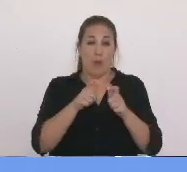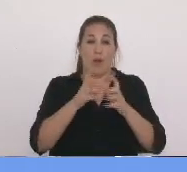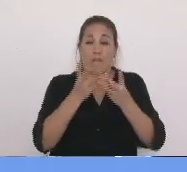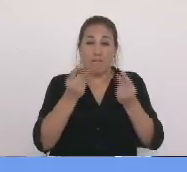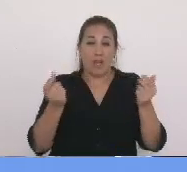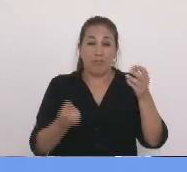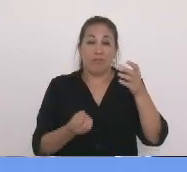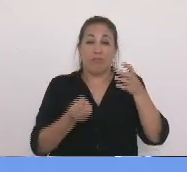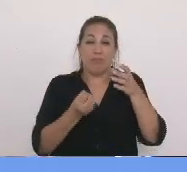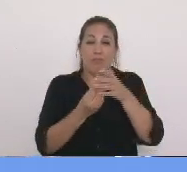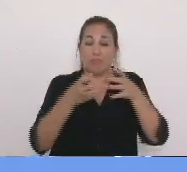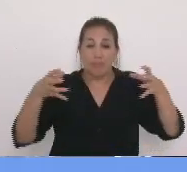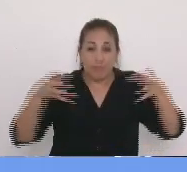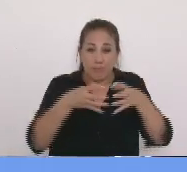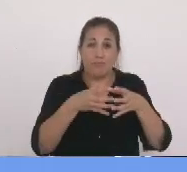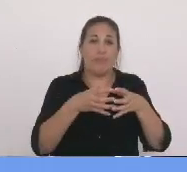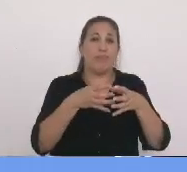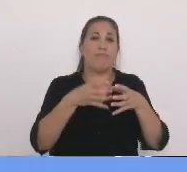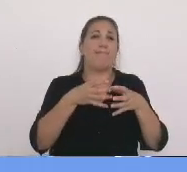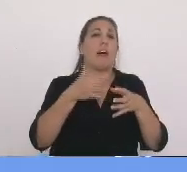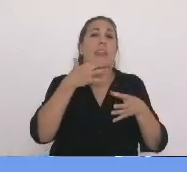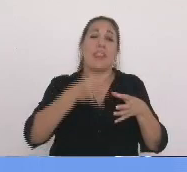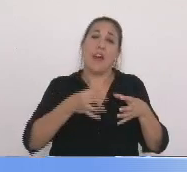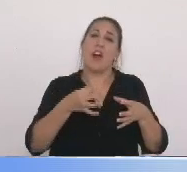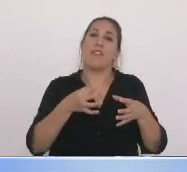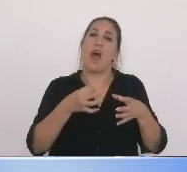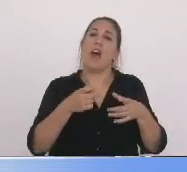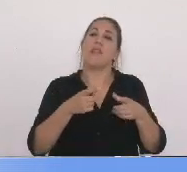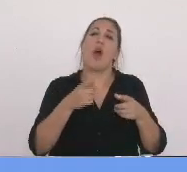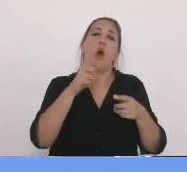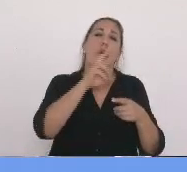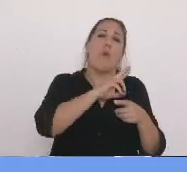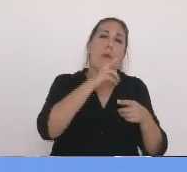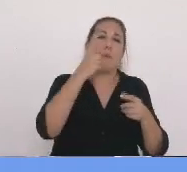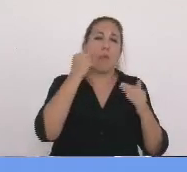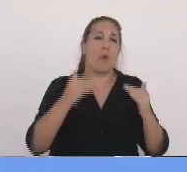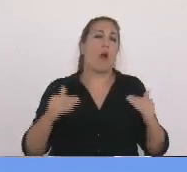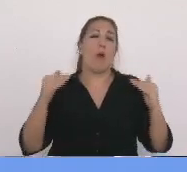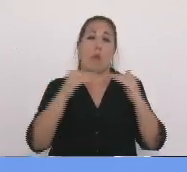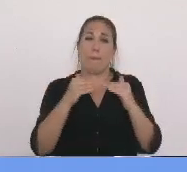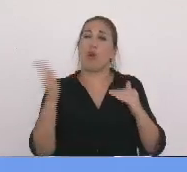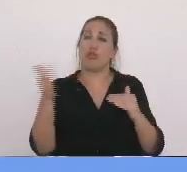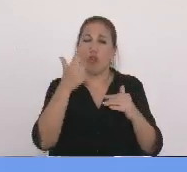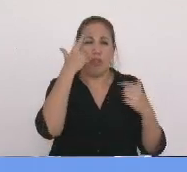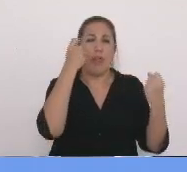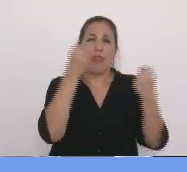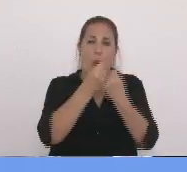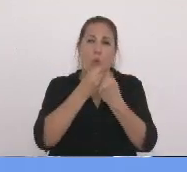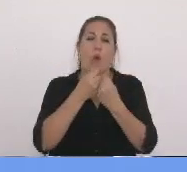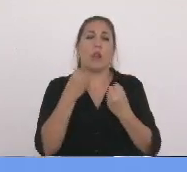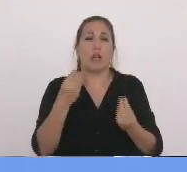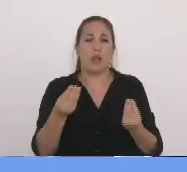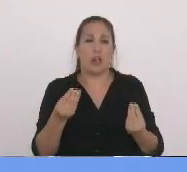sea una realidad la paridad de género porque todos estamos de acuerdo todos y todas quedan gente en todo el